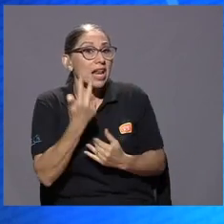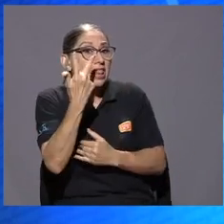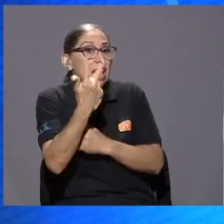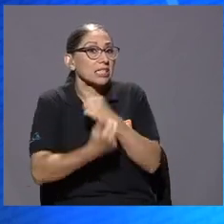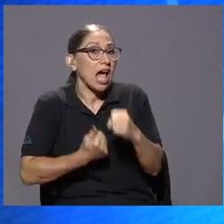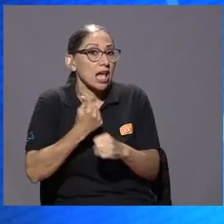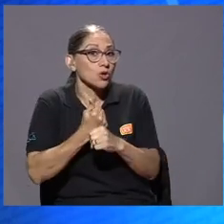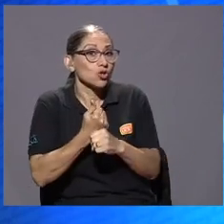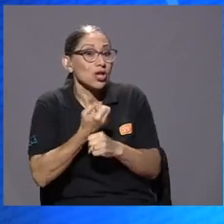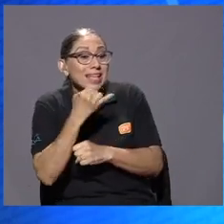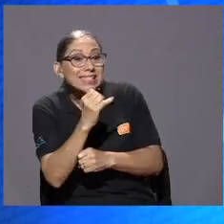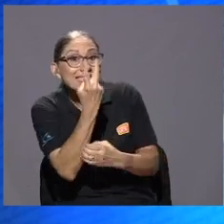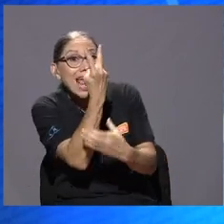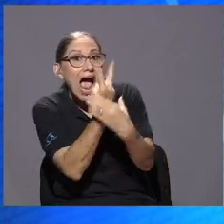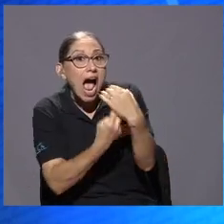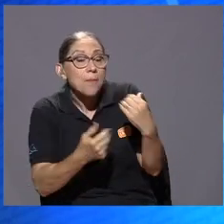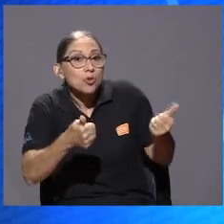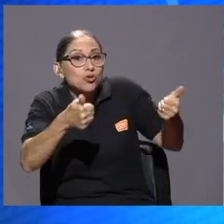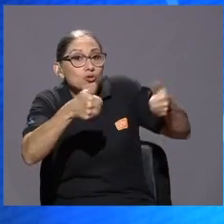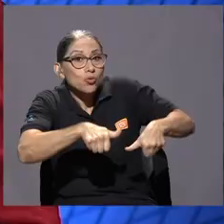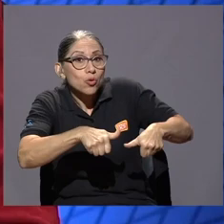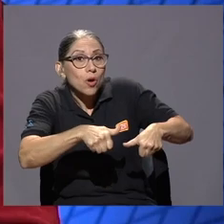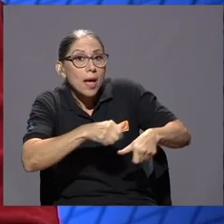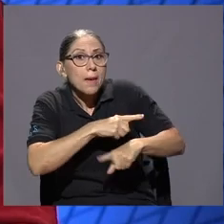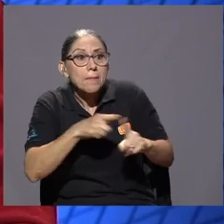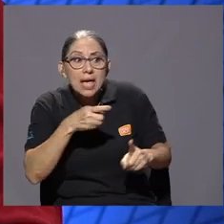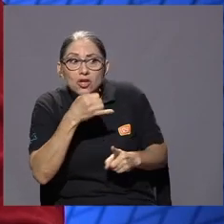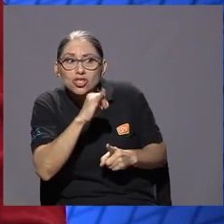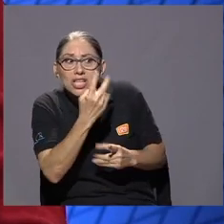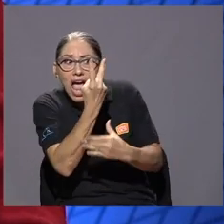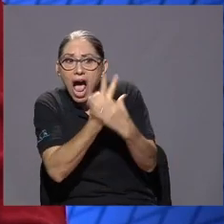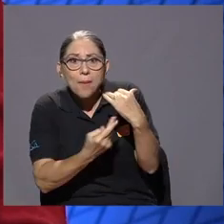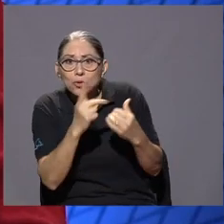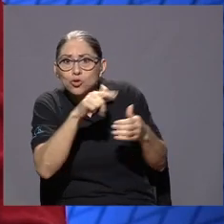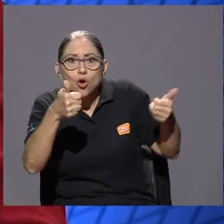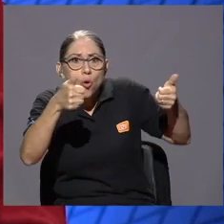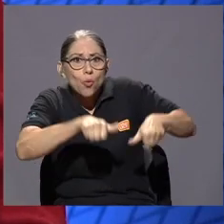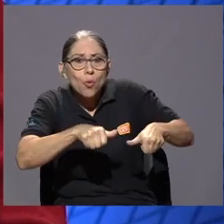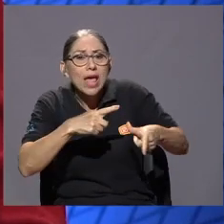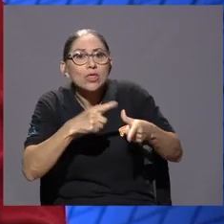era mutuo acuerdo, era más complicado. Era más complicado porque era